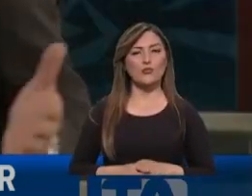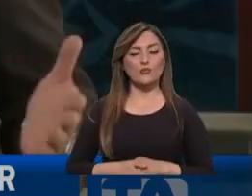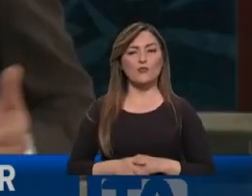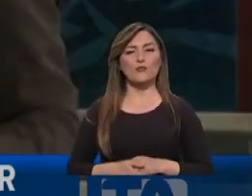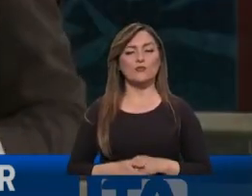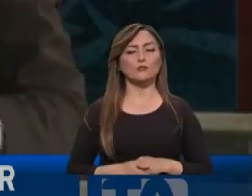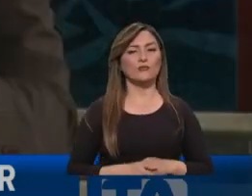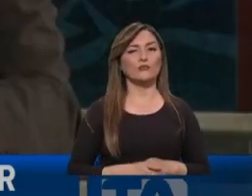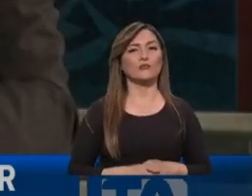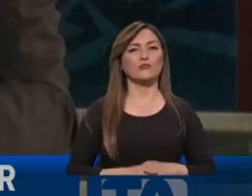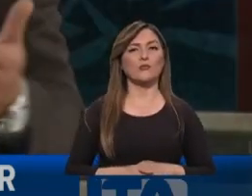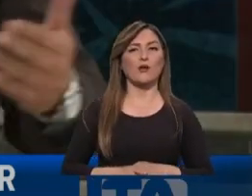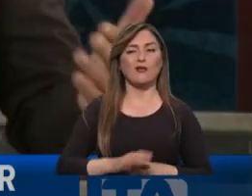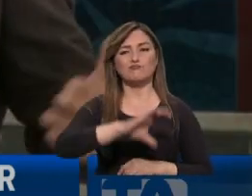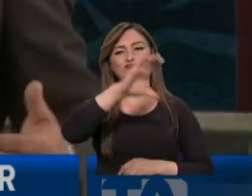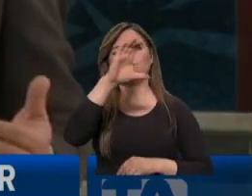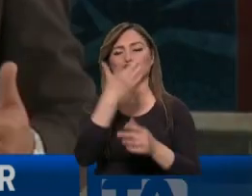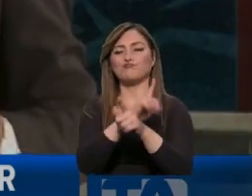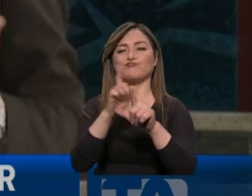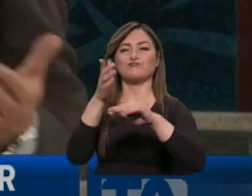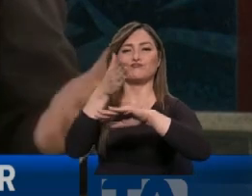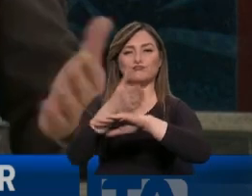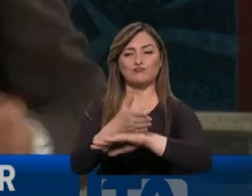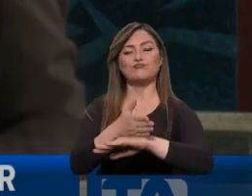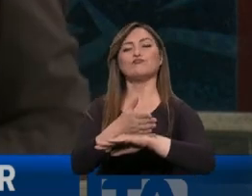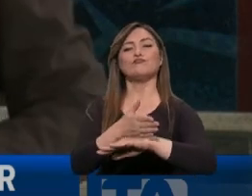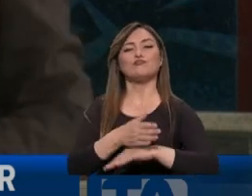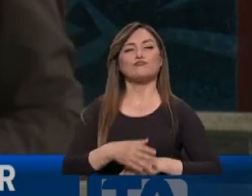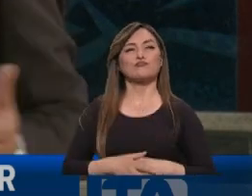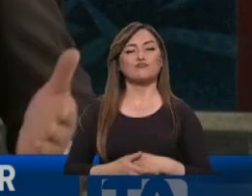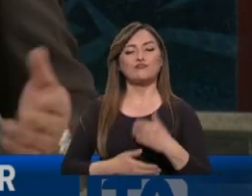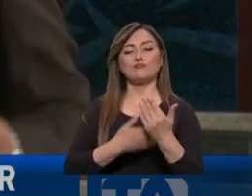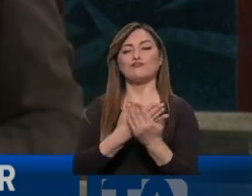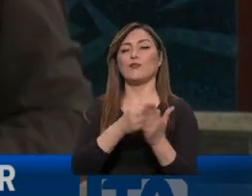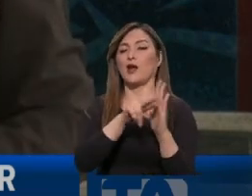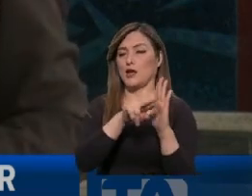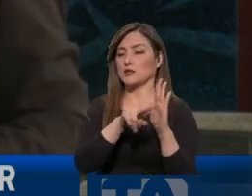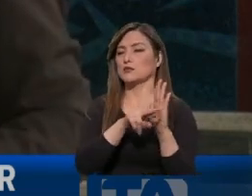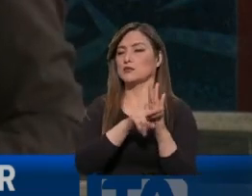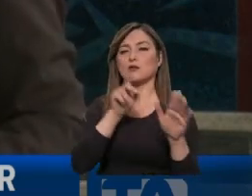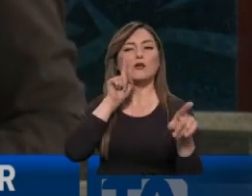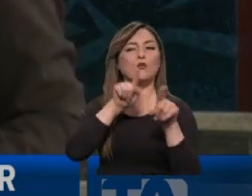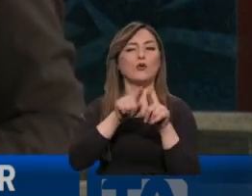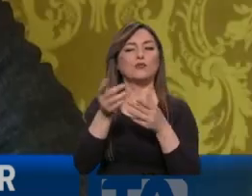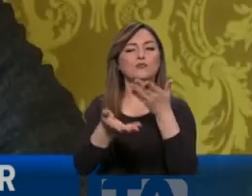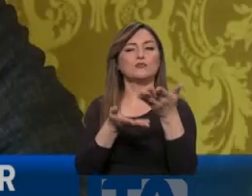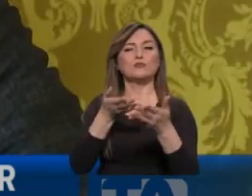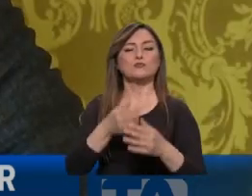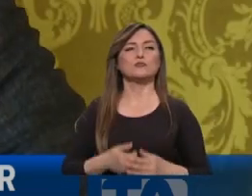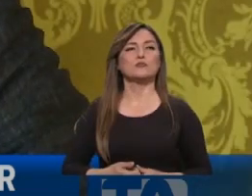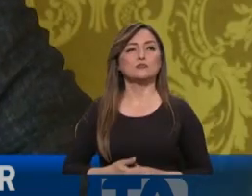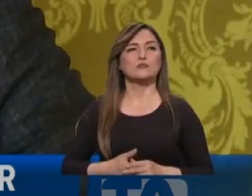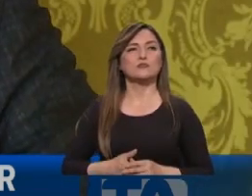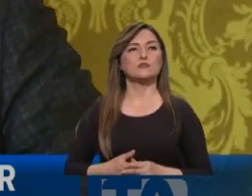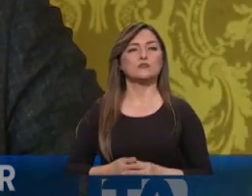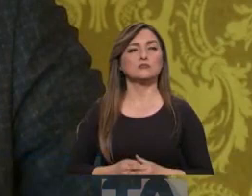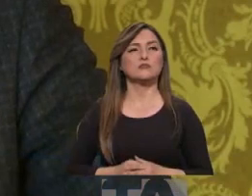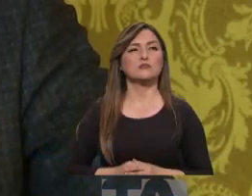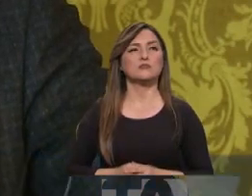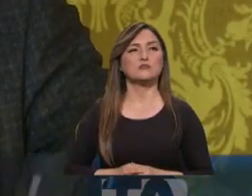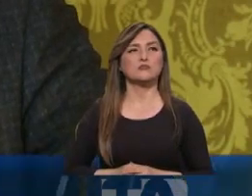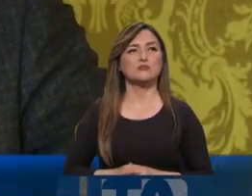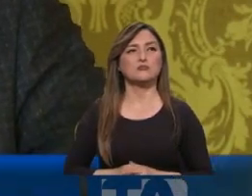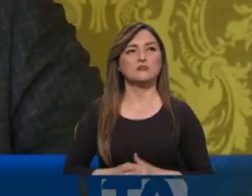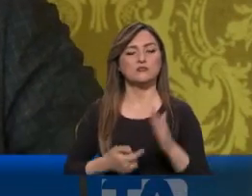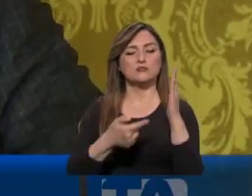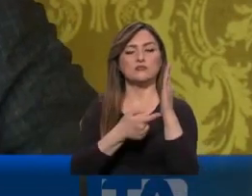de cielos abiertos, que es una precondición inclusive para la firma de acuerdos comerciales. Este impuesto, perdón, ha